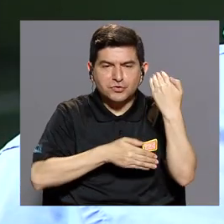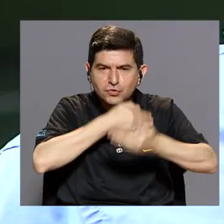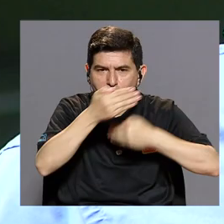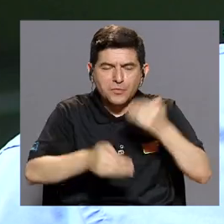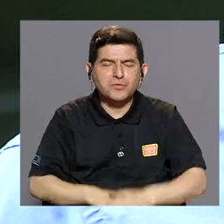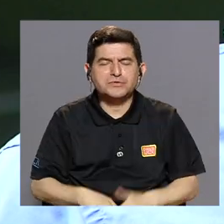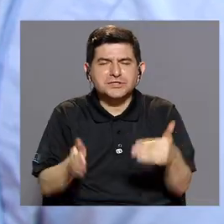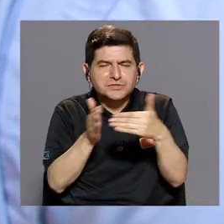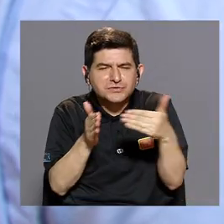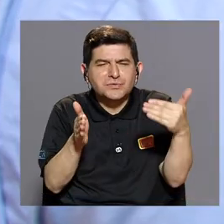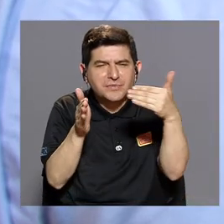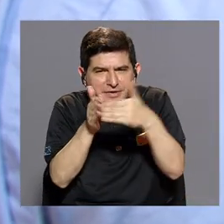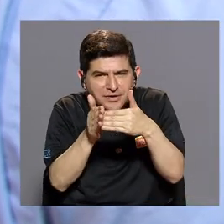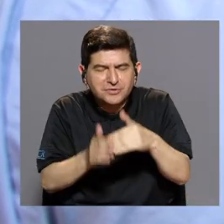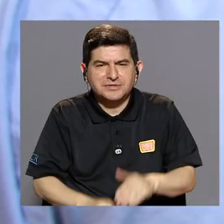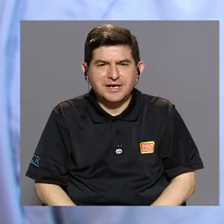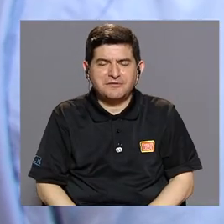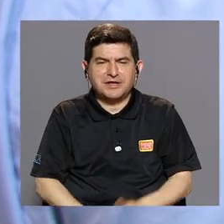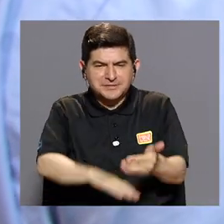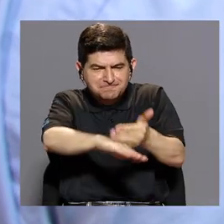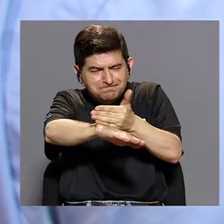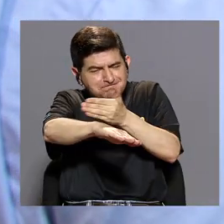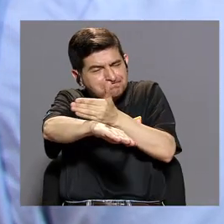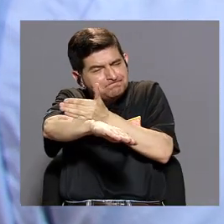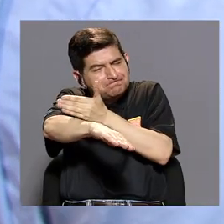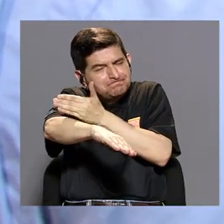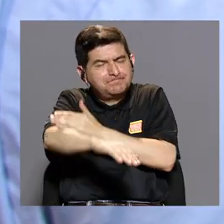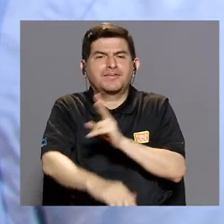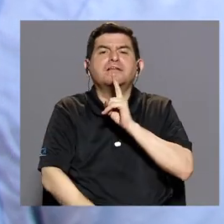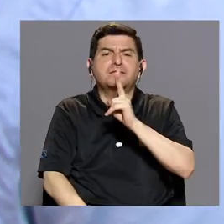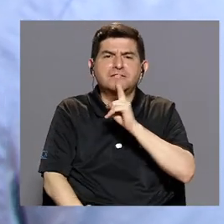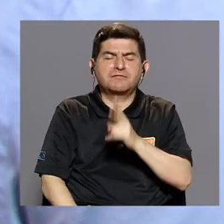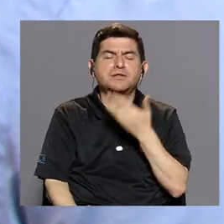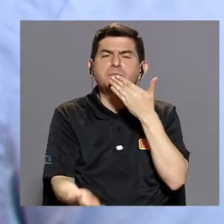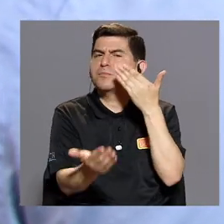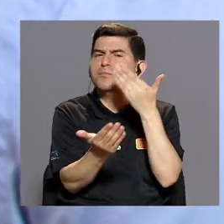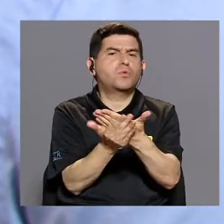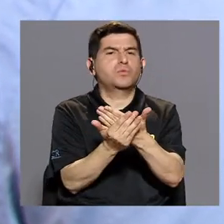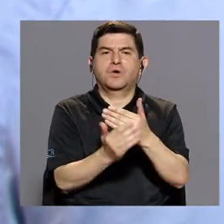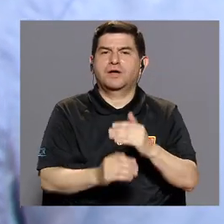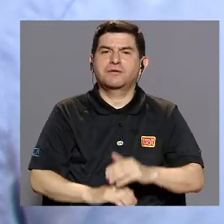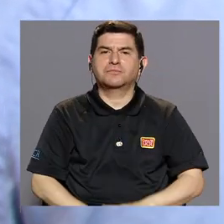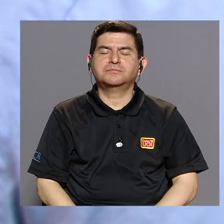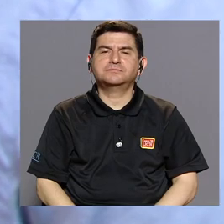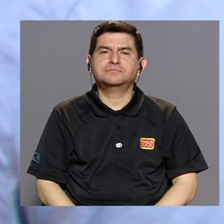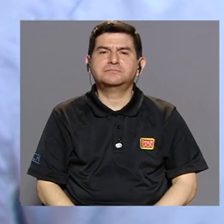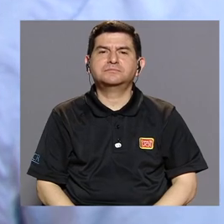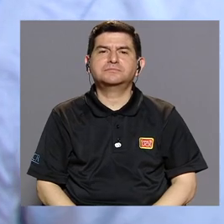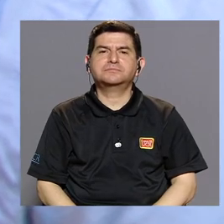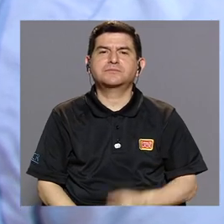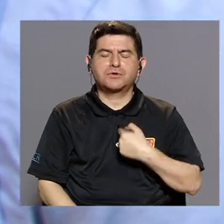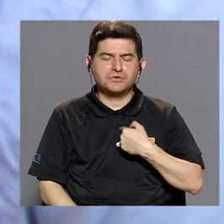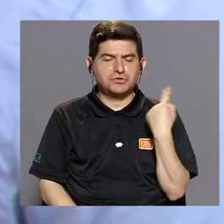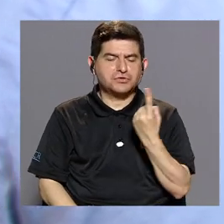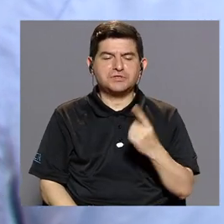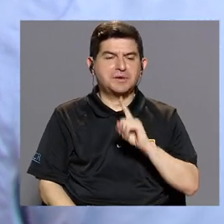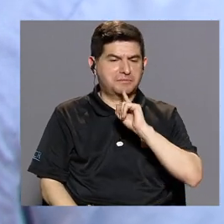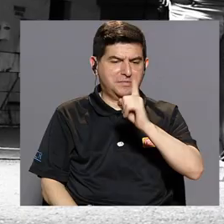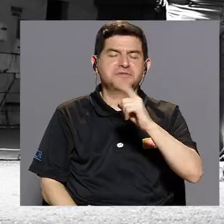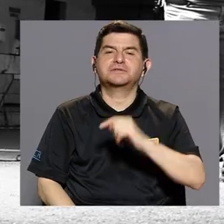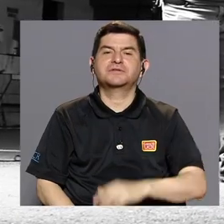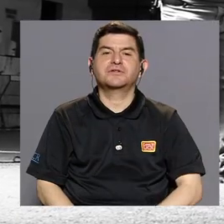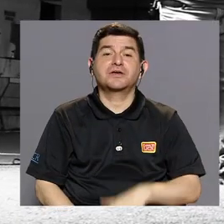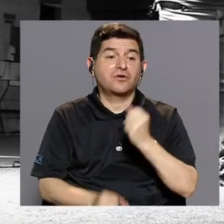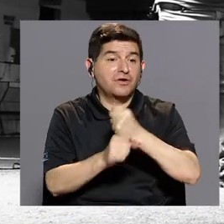proceso de readaptación, en todo el proceso de recuperación, la verdad es que es muy buena. Eso sí, yo siempre lo rescato